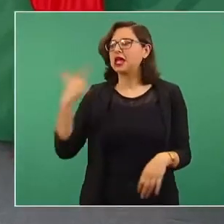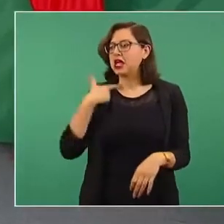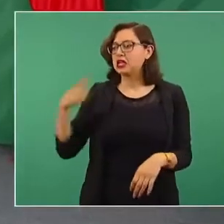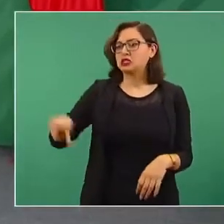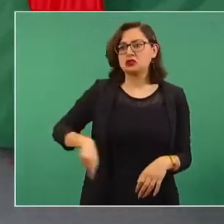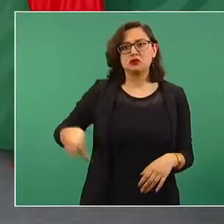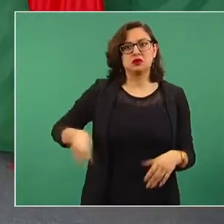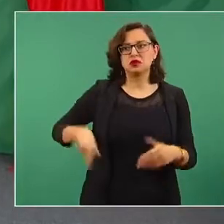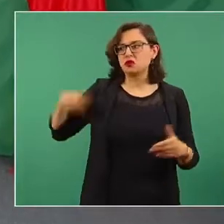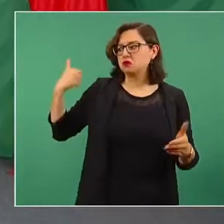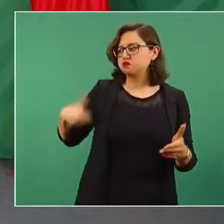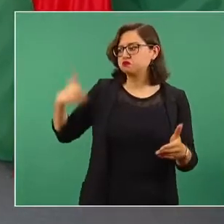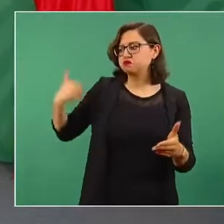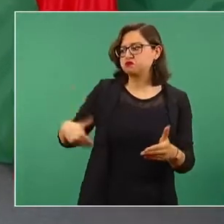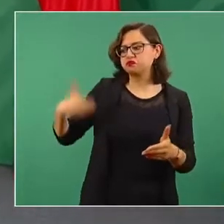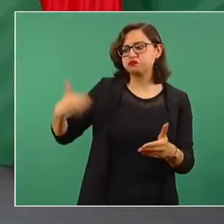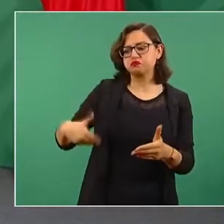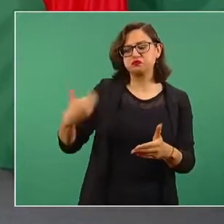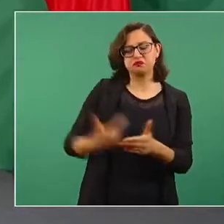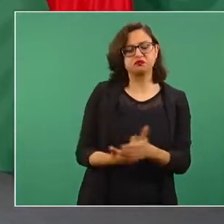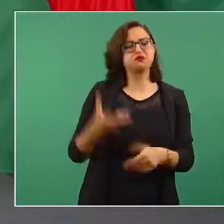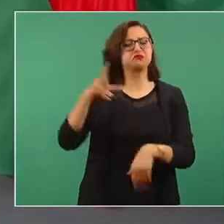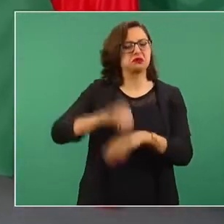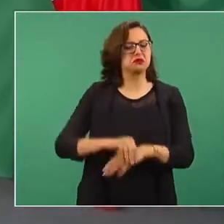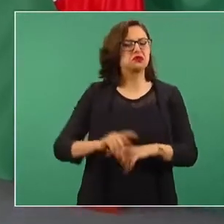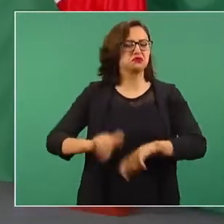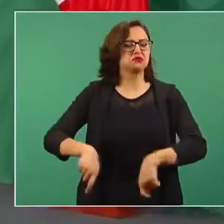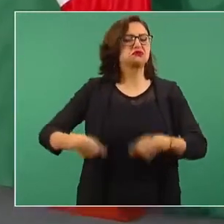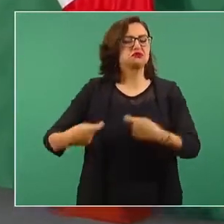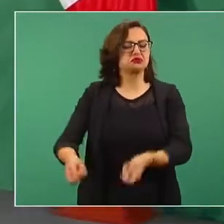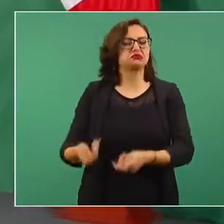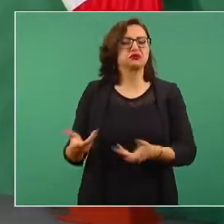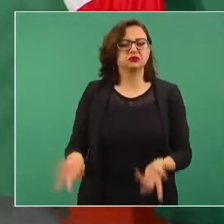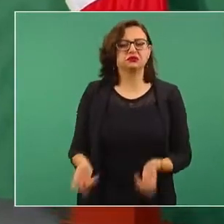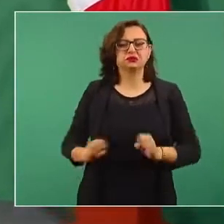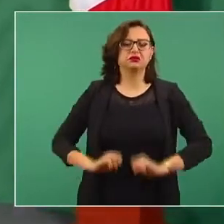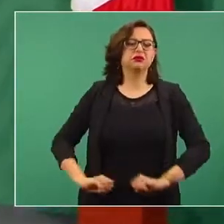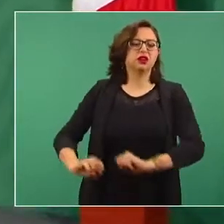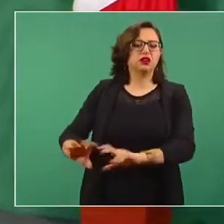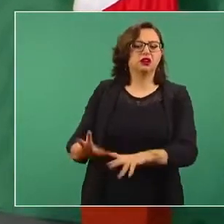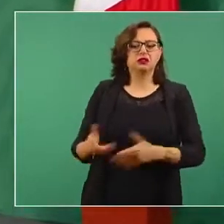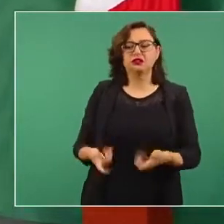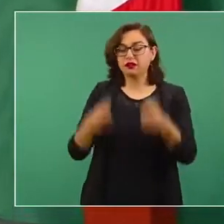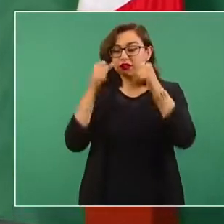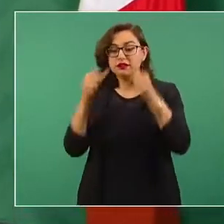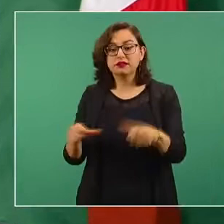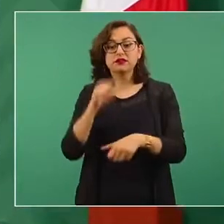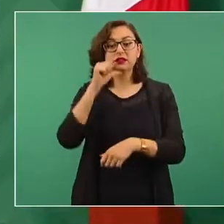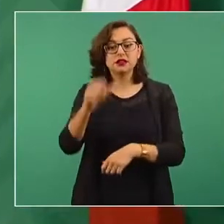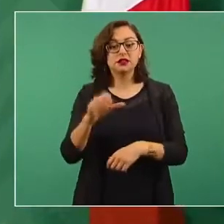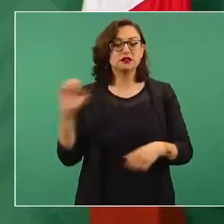utilizaron durante el gobierno, en los gobiernos,